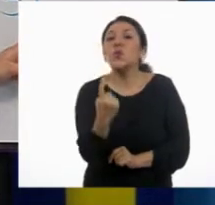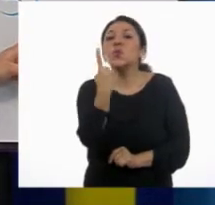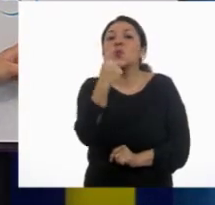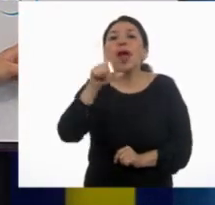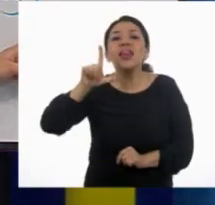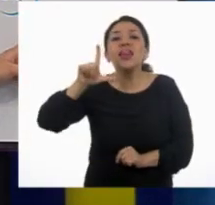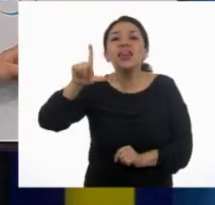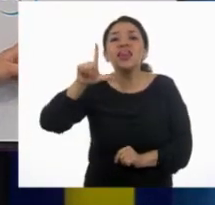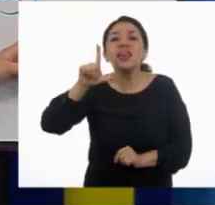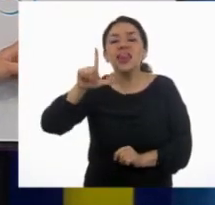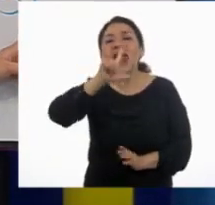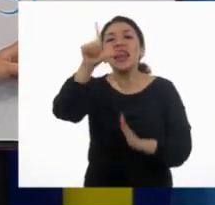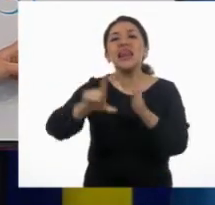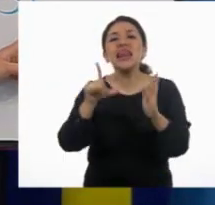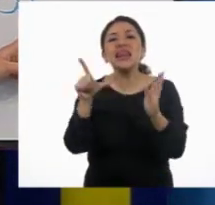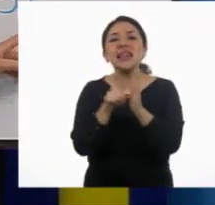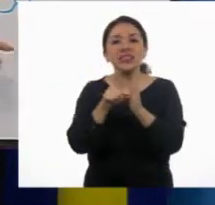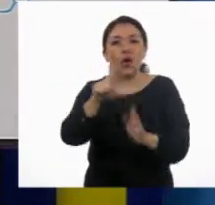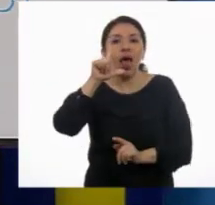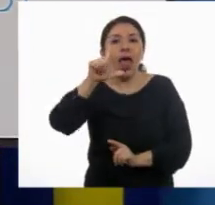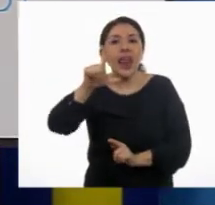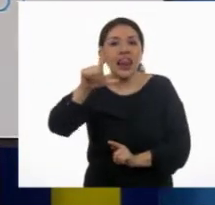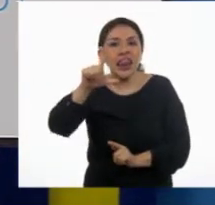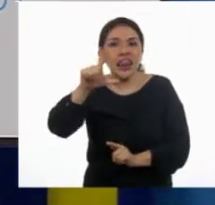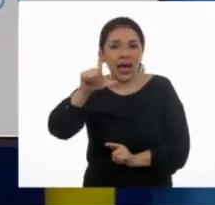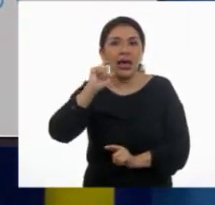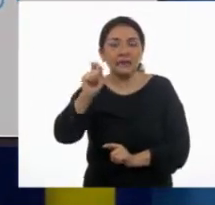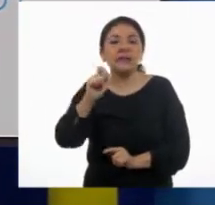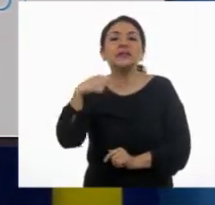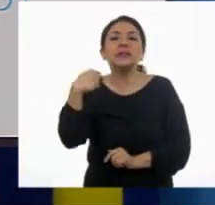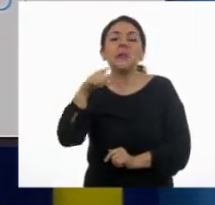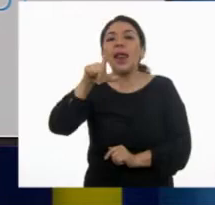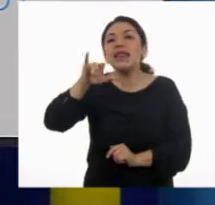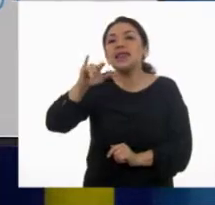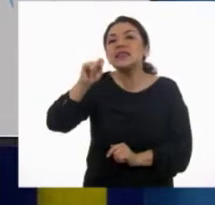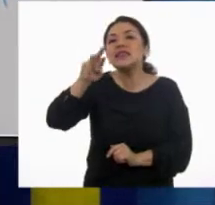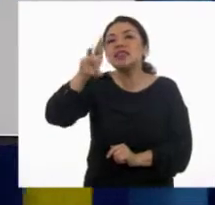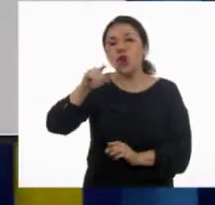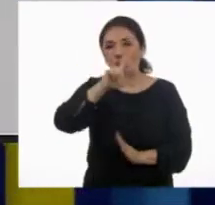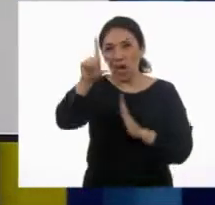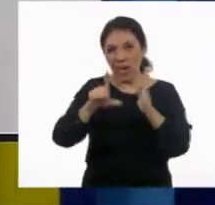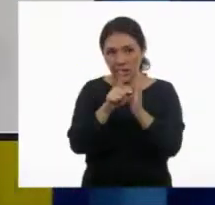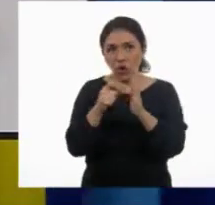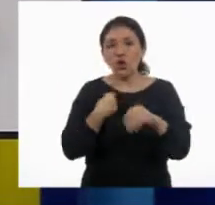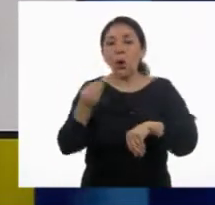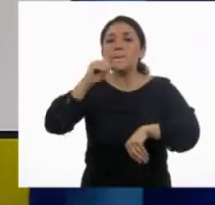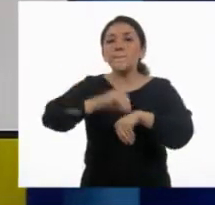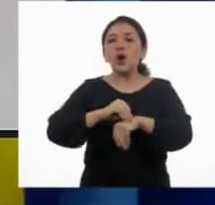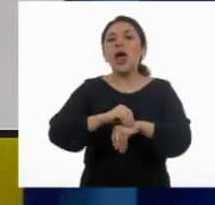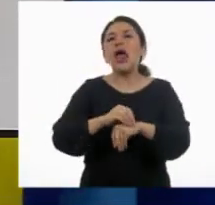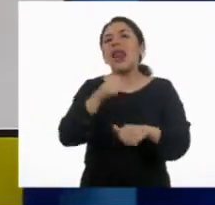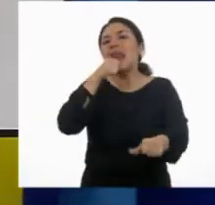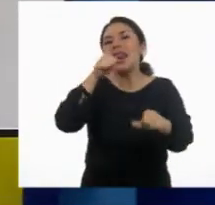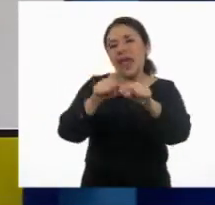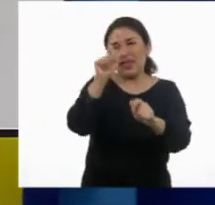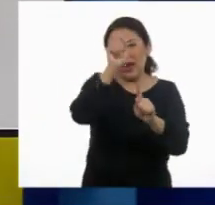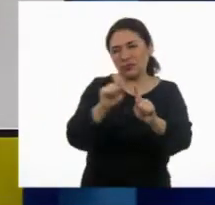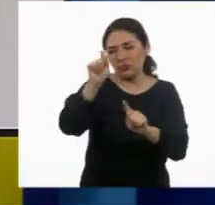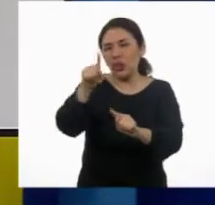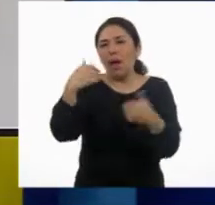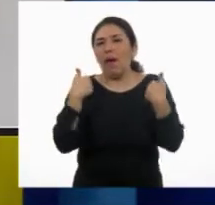una L minúscula, porque estamos hablando de litros. Lo voy a poner con letra para que sea más